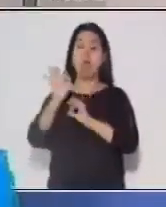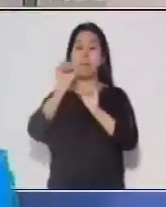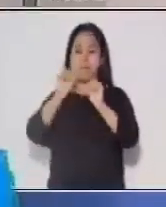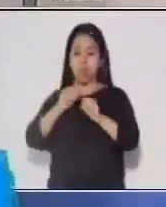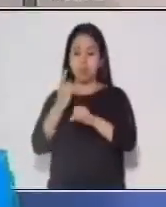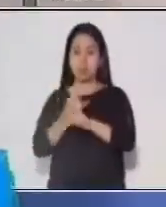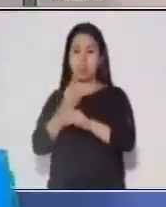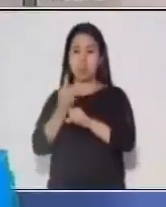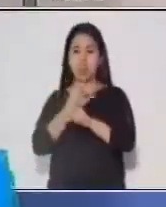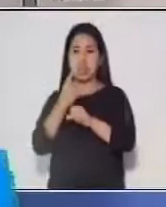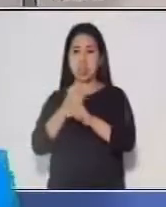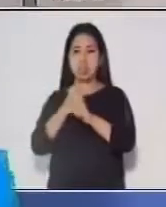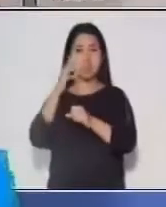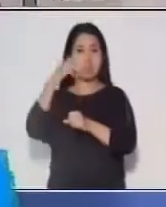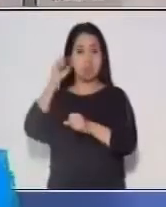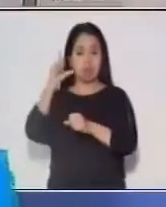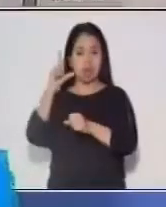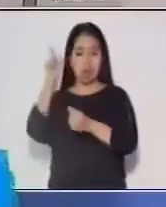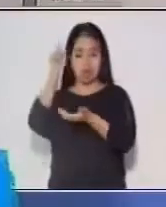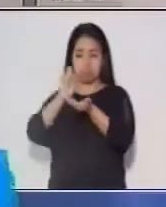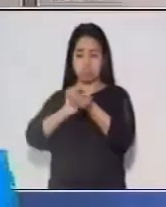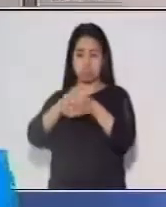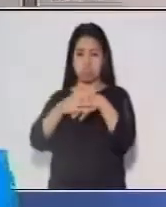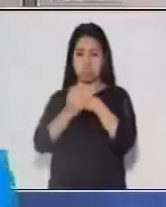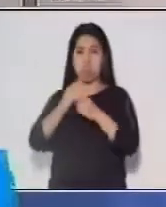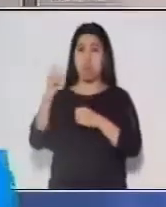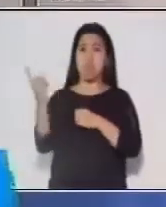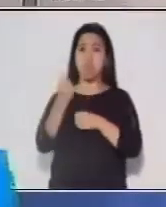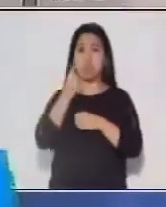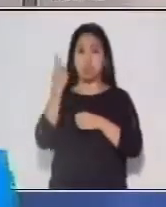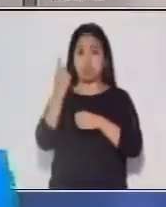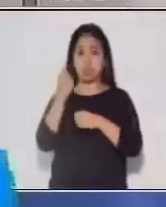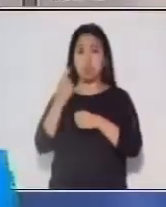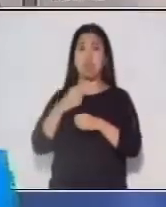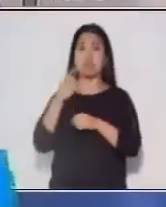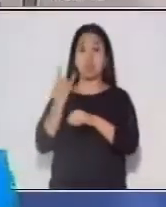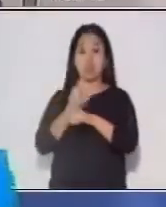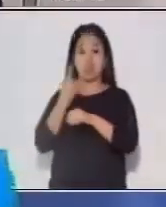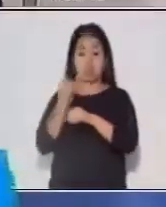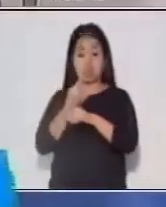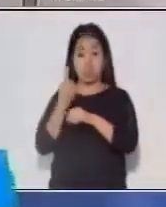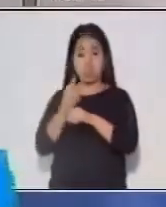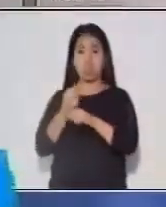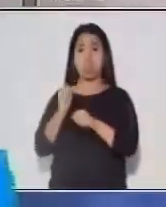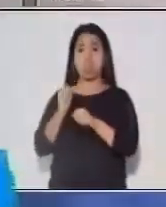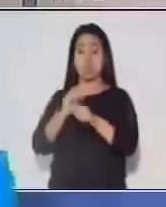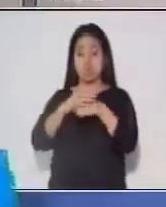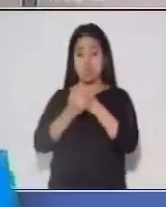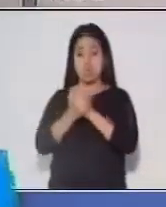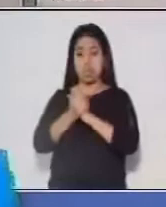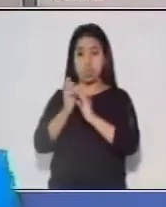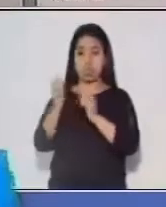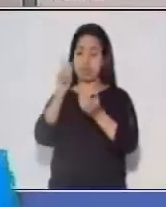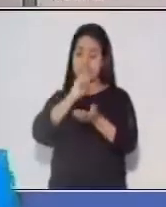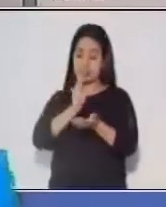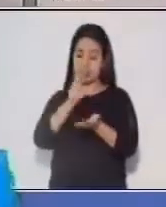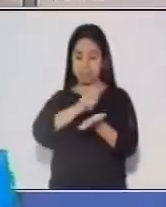utilizar alcohol gel. Lo importante es que sigas las recomendaciones higiénicas. El día de